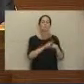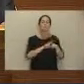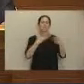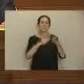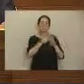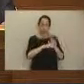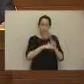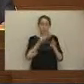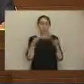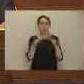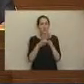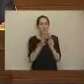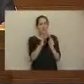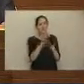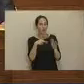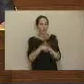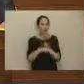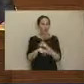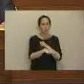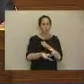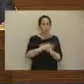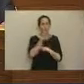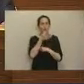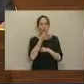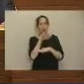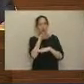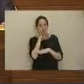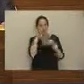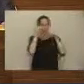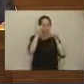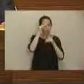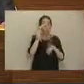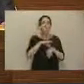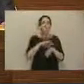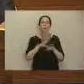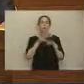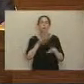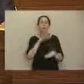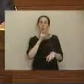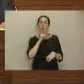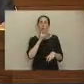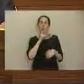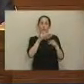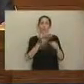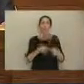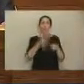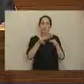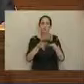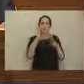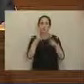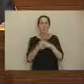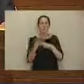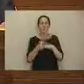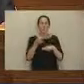encarga de la provisión de recursos materiales básicos como alimentación, alojamiento, atención médica, pero evitando en todo momento el establecimiento de relaciones